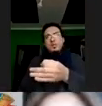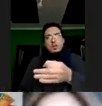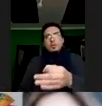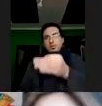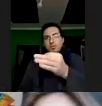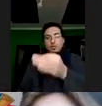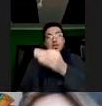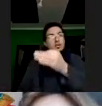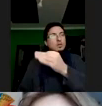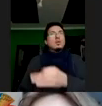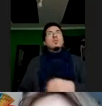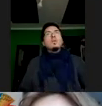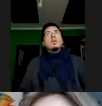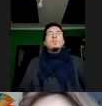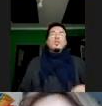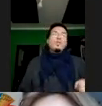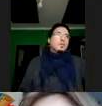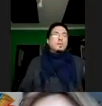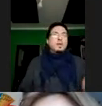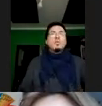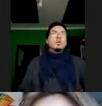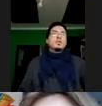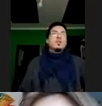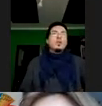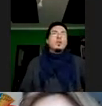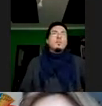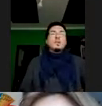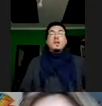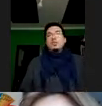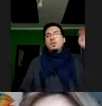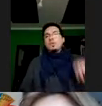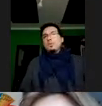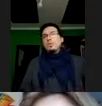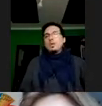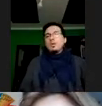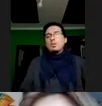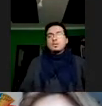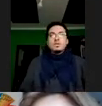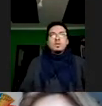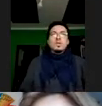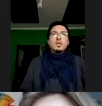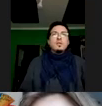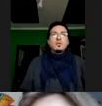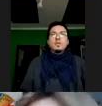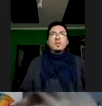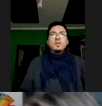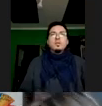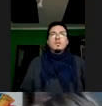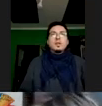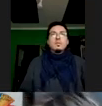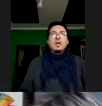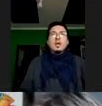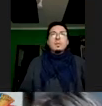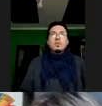2,5 centímetros, un fierro bastante guato. Pero obviamente es para muros que son más altos, por ejemplo, en los edificios se utiliza este